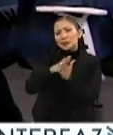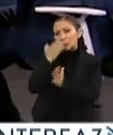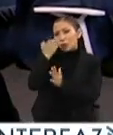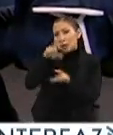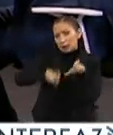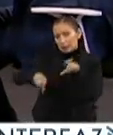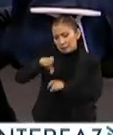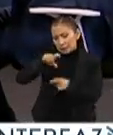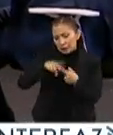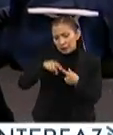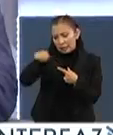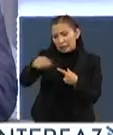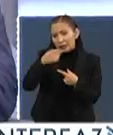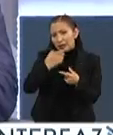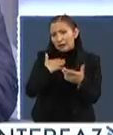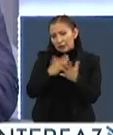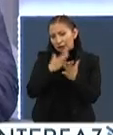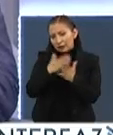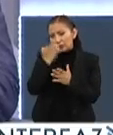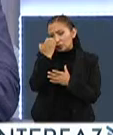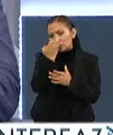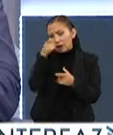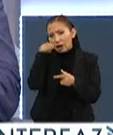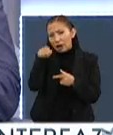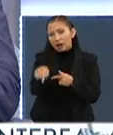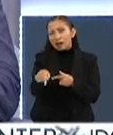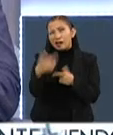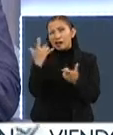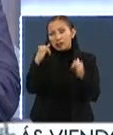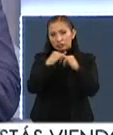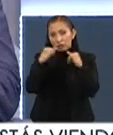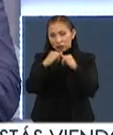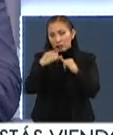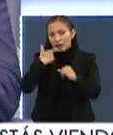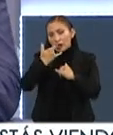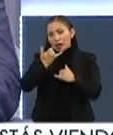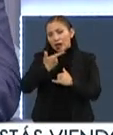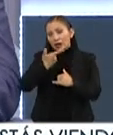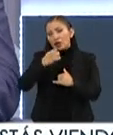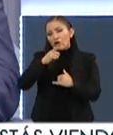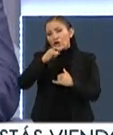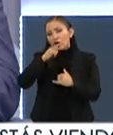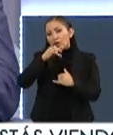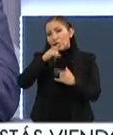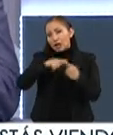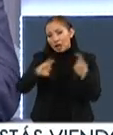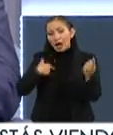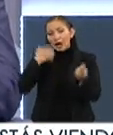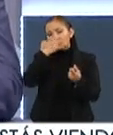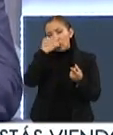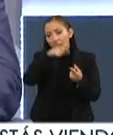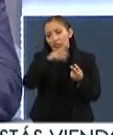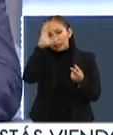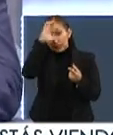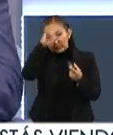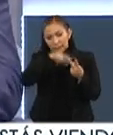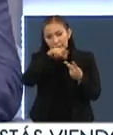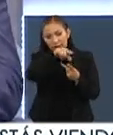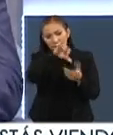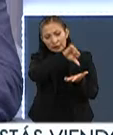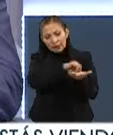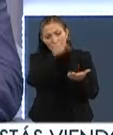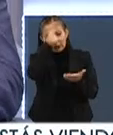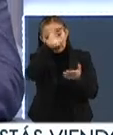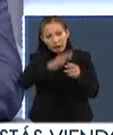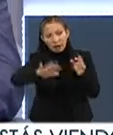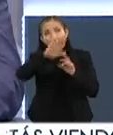de Química, a la participación de la Facultad o al Instituto de Geología, a la Facultad de Ciencias, al Centro de Ciencias de